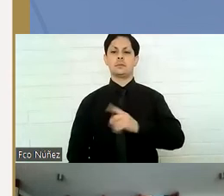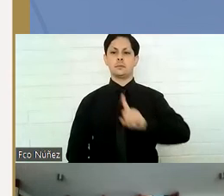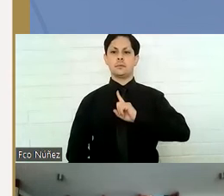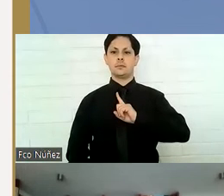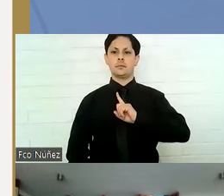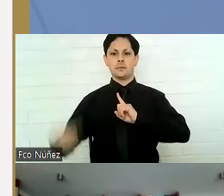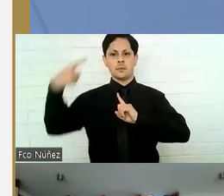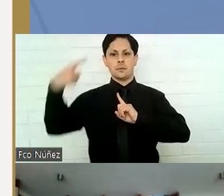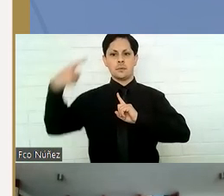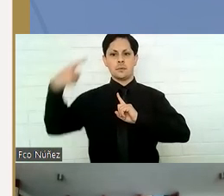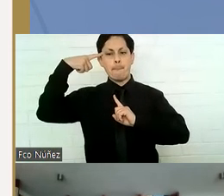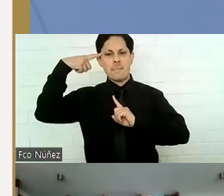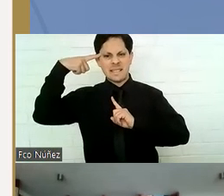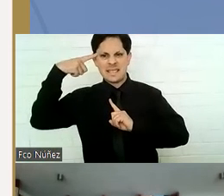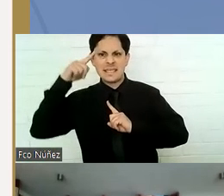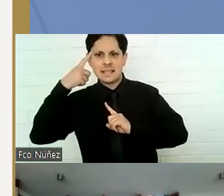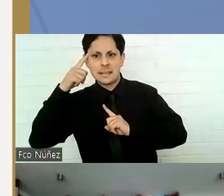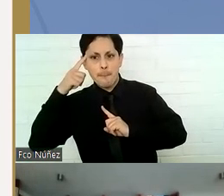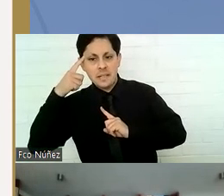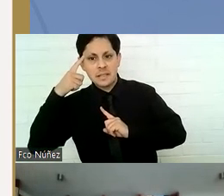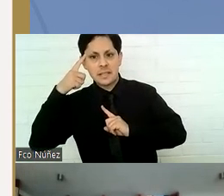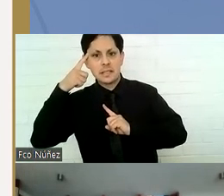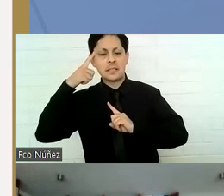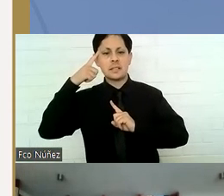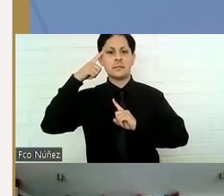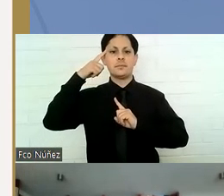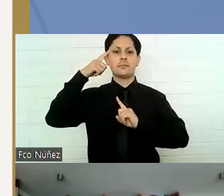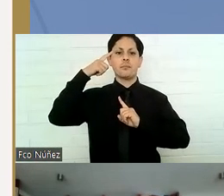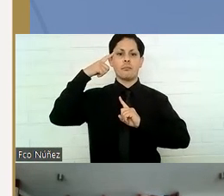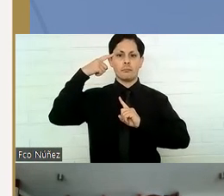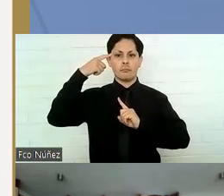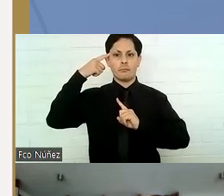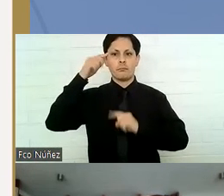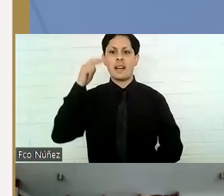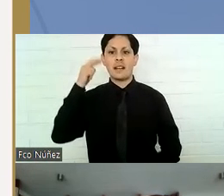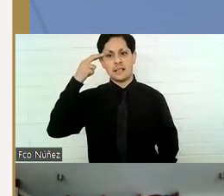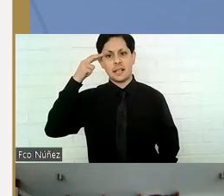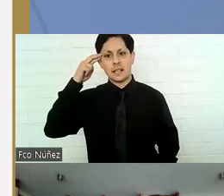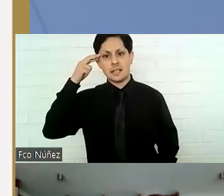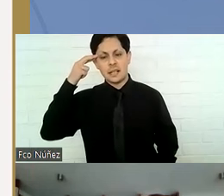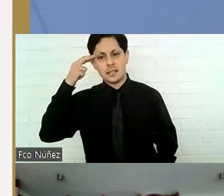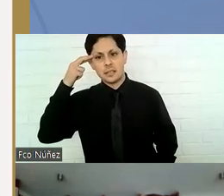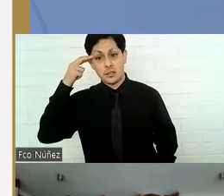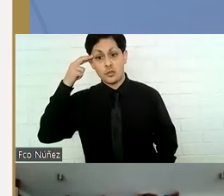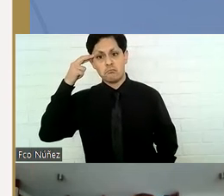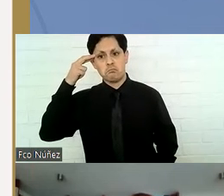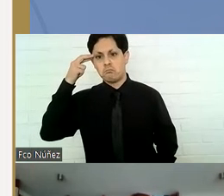sentipensante. Ya no podemos hablar desde una lógica estrictamente racional, sino del